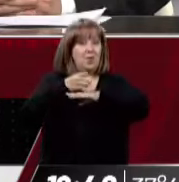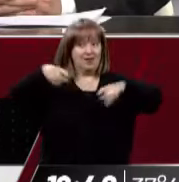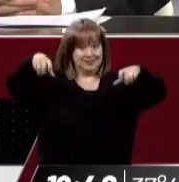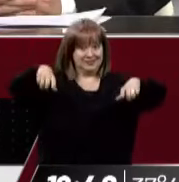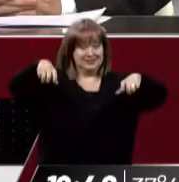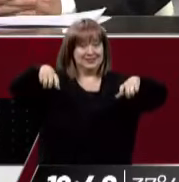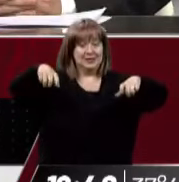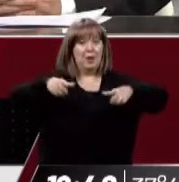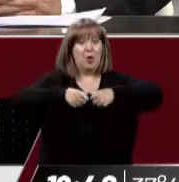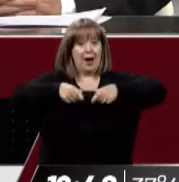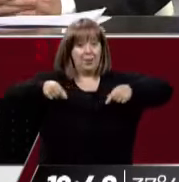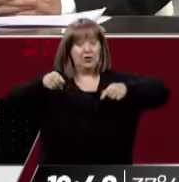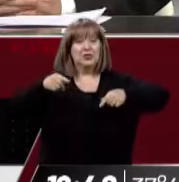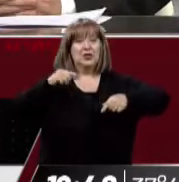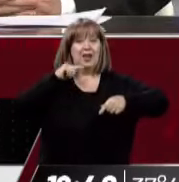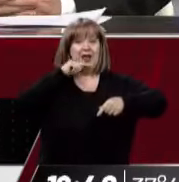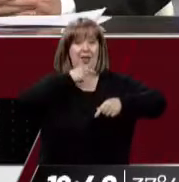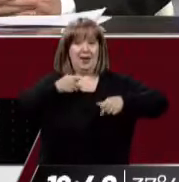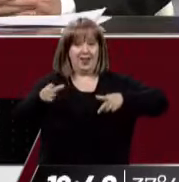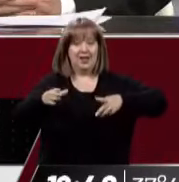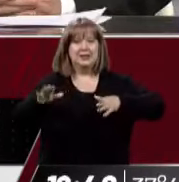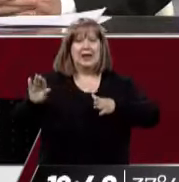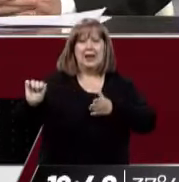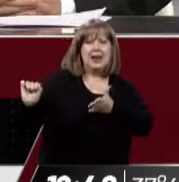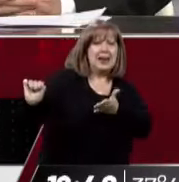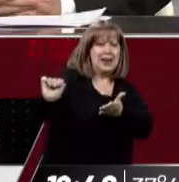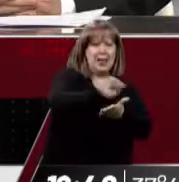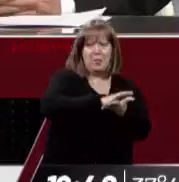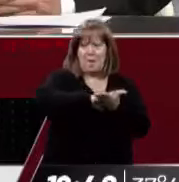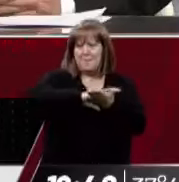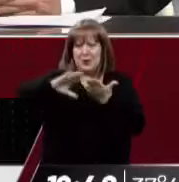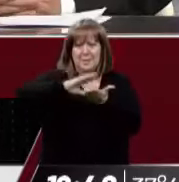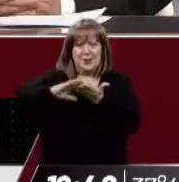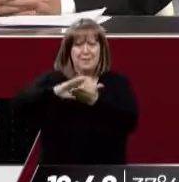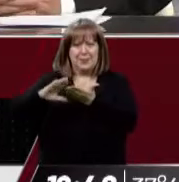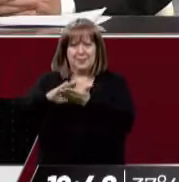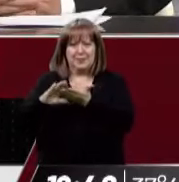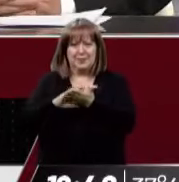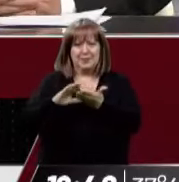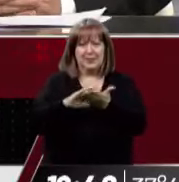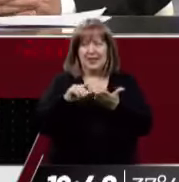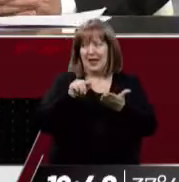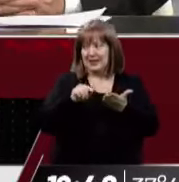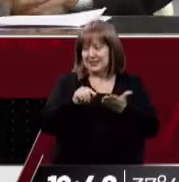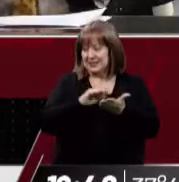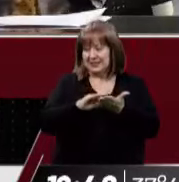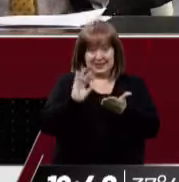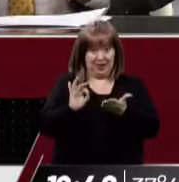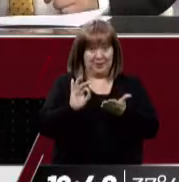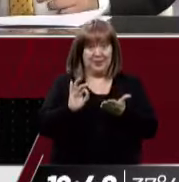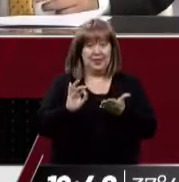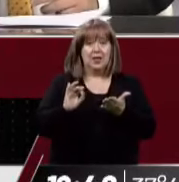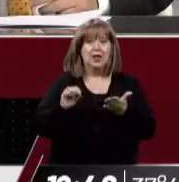donde jugó Japón contra Alemania, que habían limpiado absolutamente todo lo que habían dejado los hinchas en las gradas del estadio.